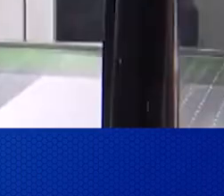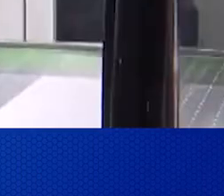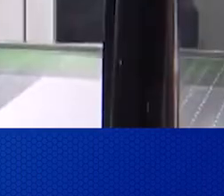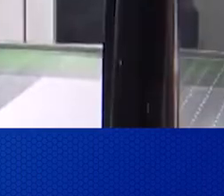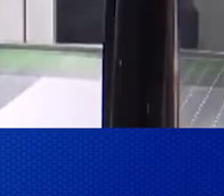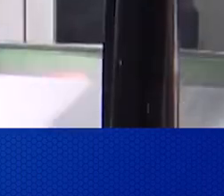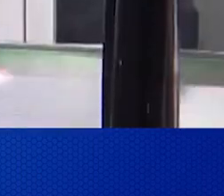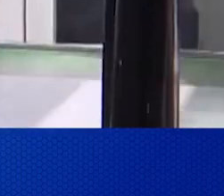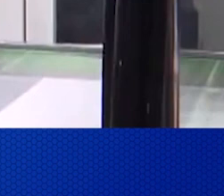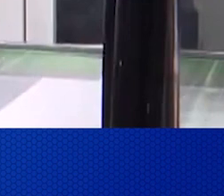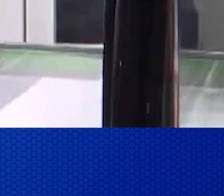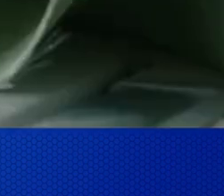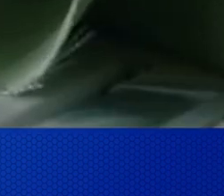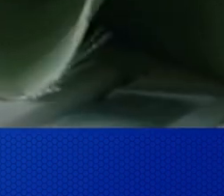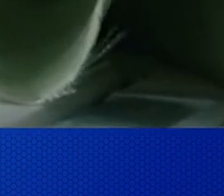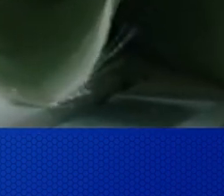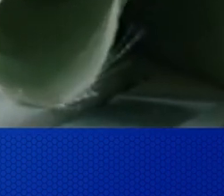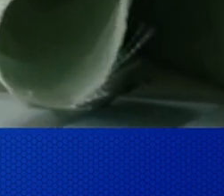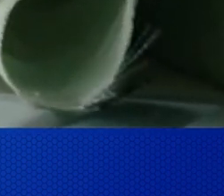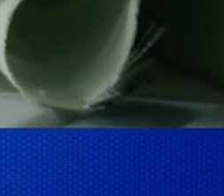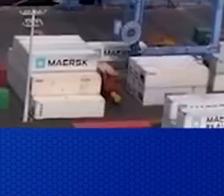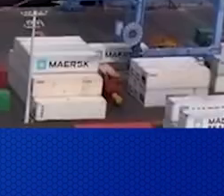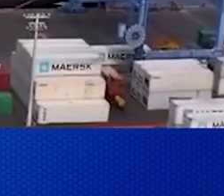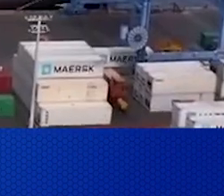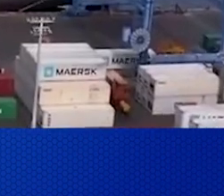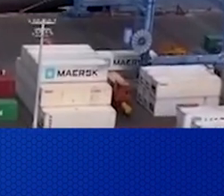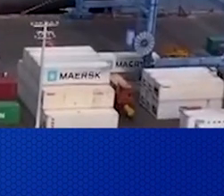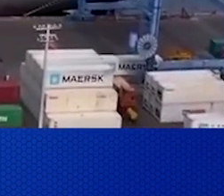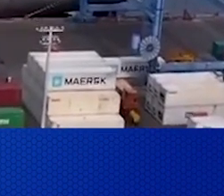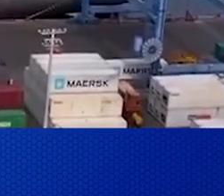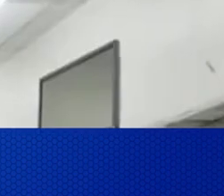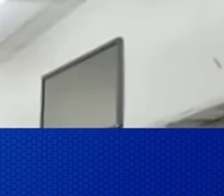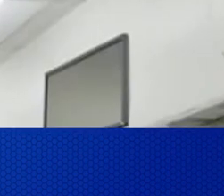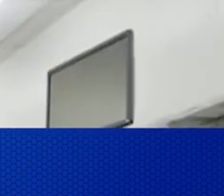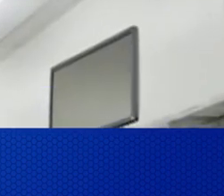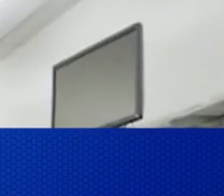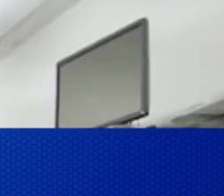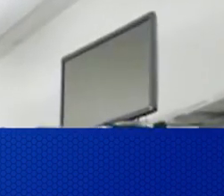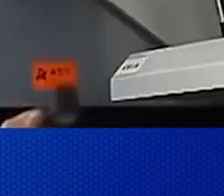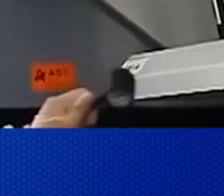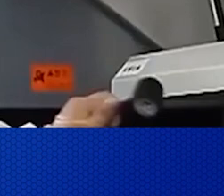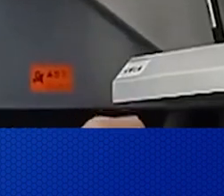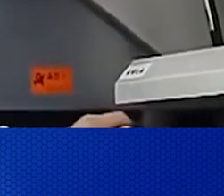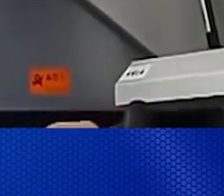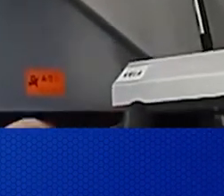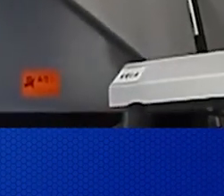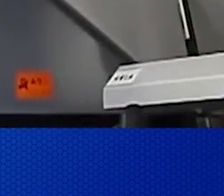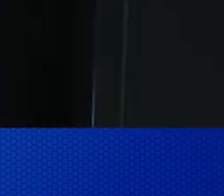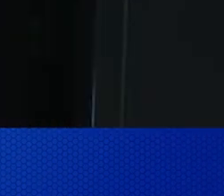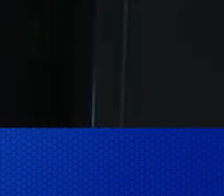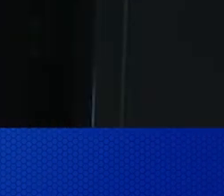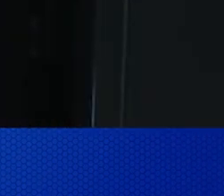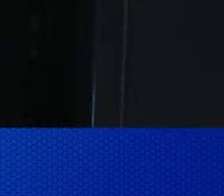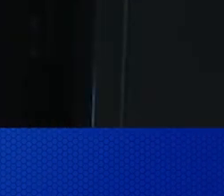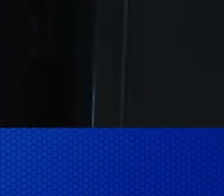de ley de aprobación del Tratado de Libre Comercio firmado con la República Popular China para realizar la